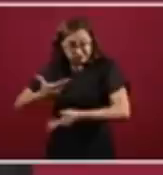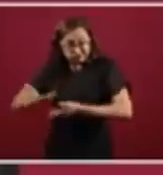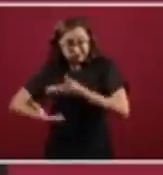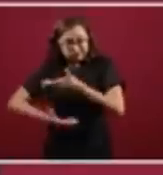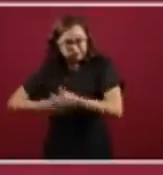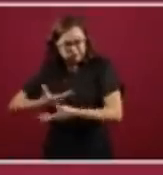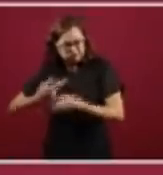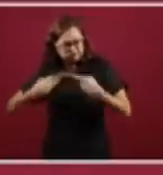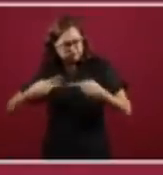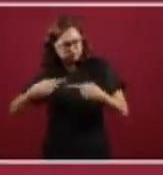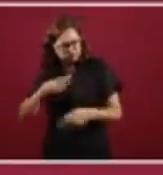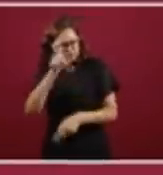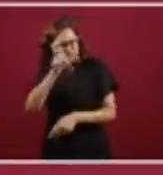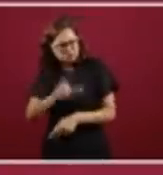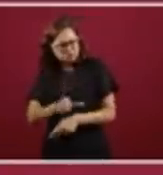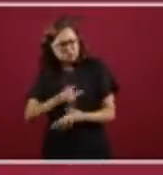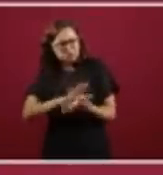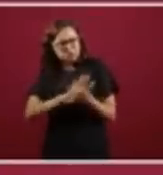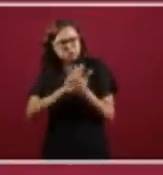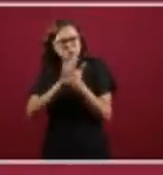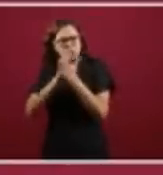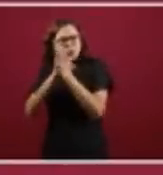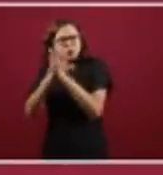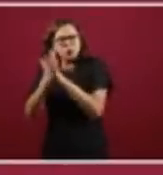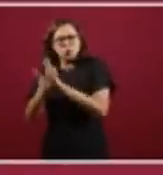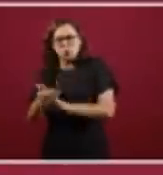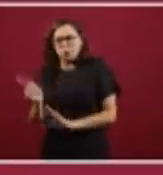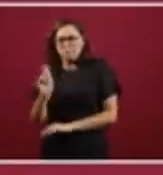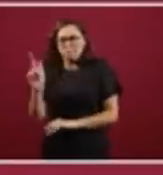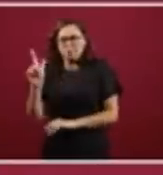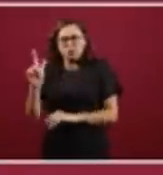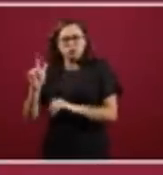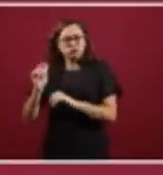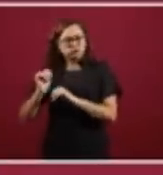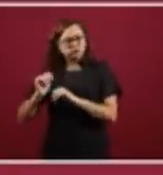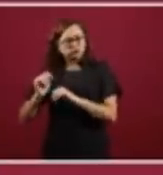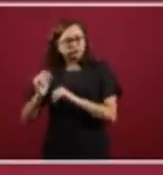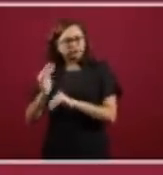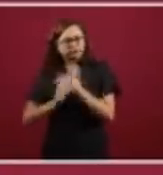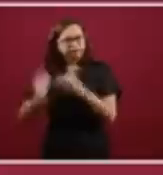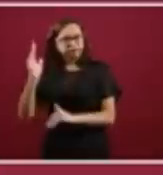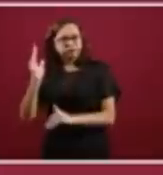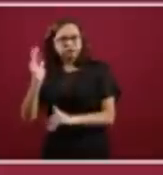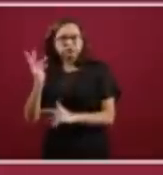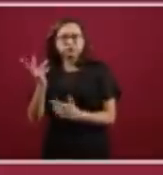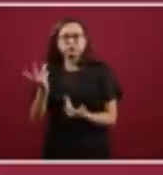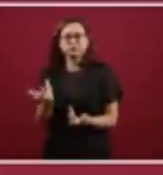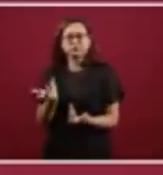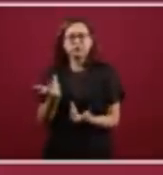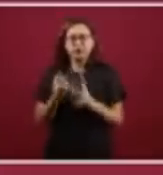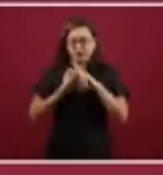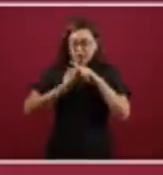empieza joven a dar el servicio. como Topil,